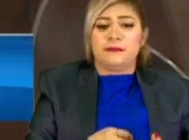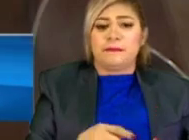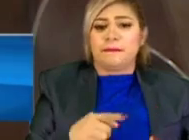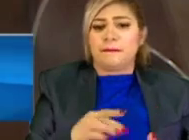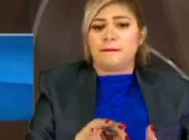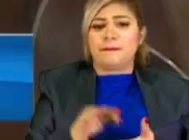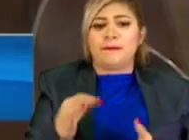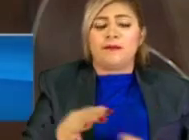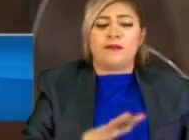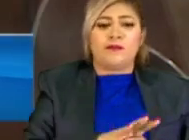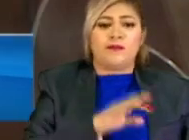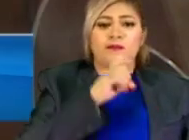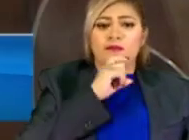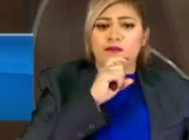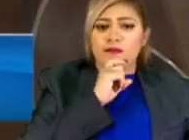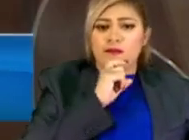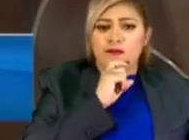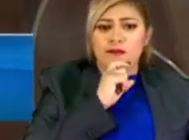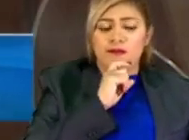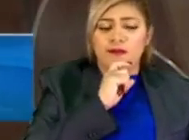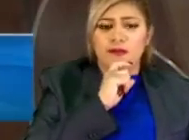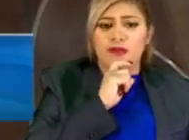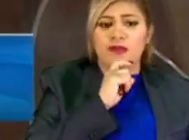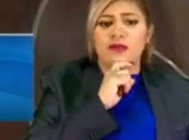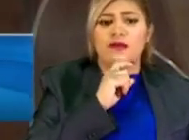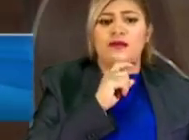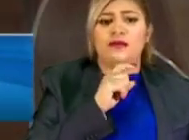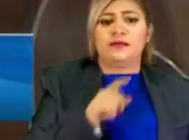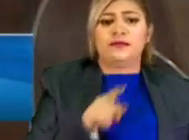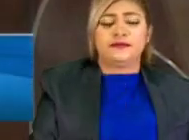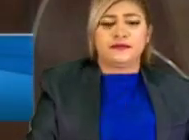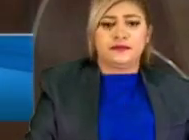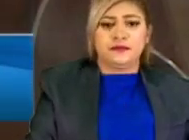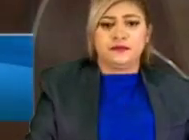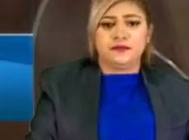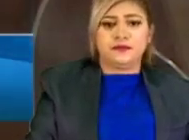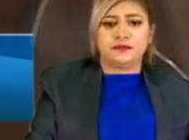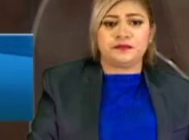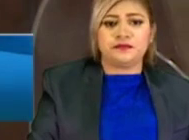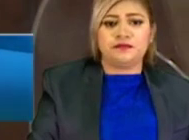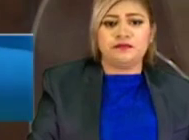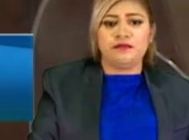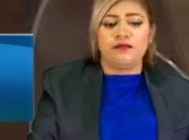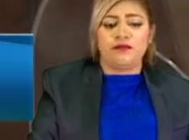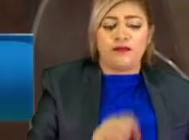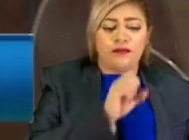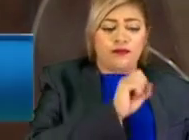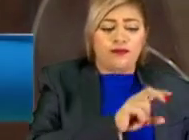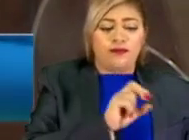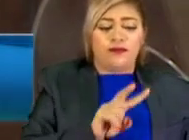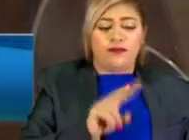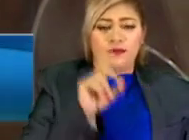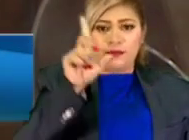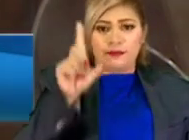sanitaria, se ha mantenido de manera constante durante los 22 meses de pandemia.